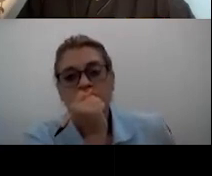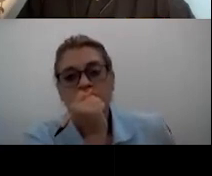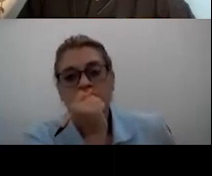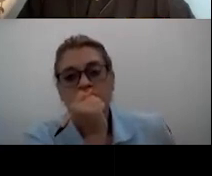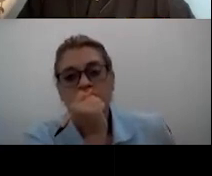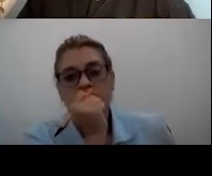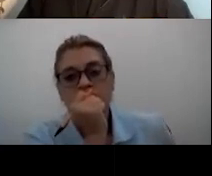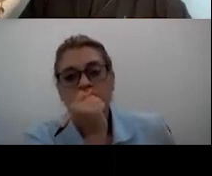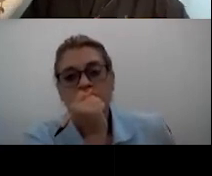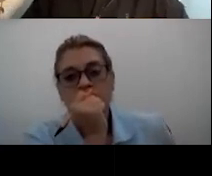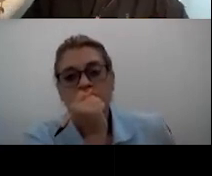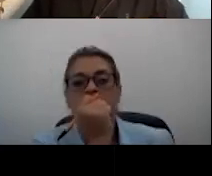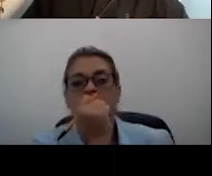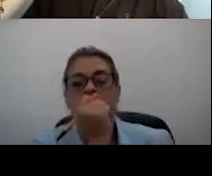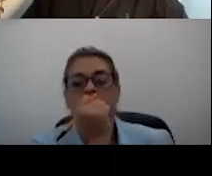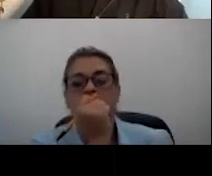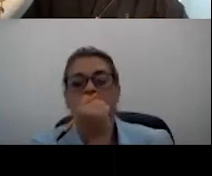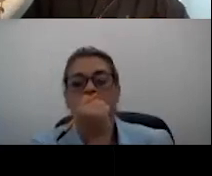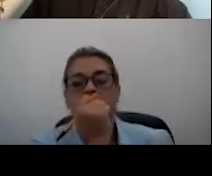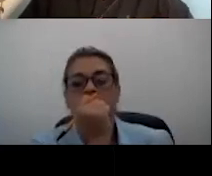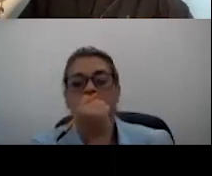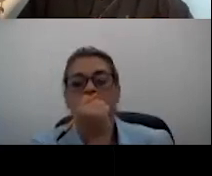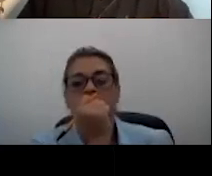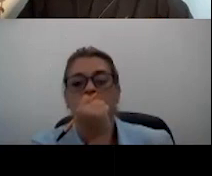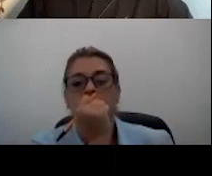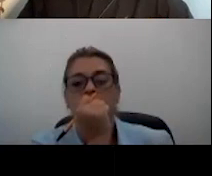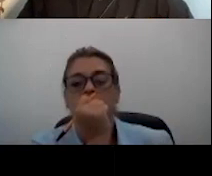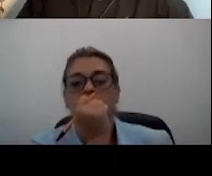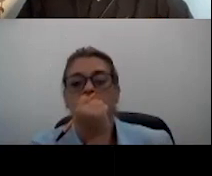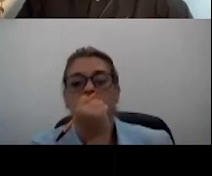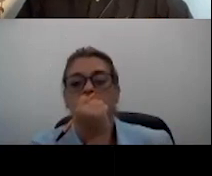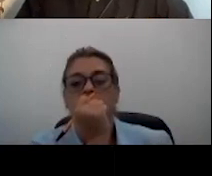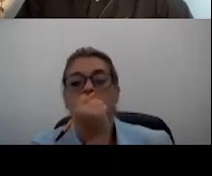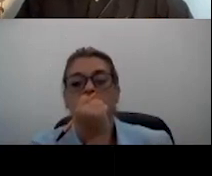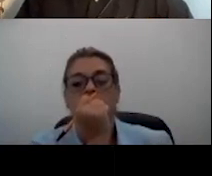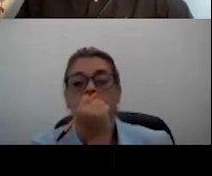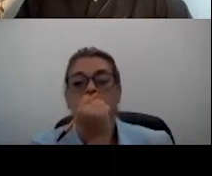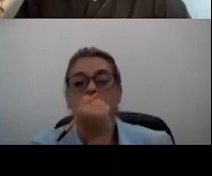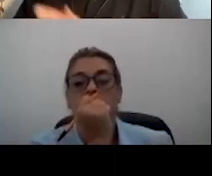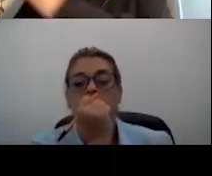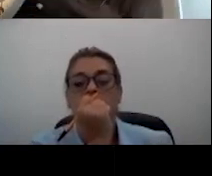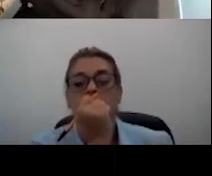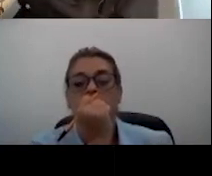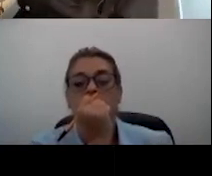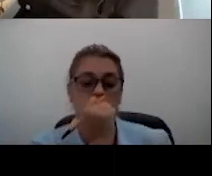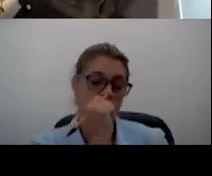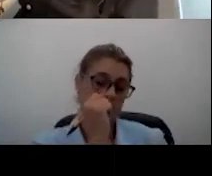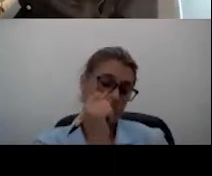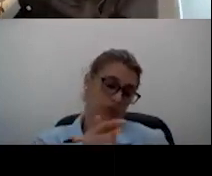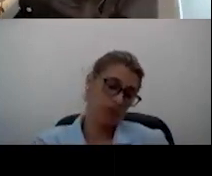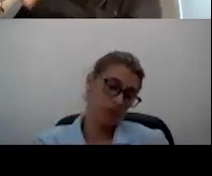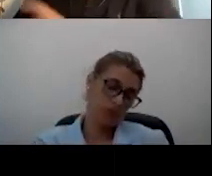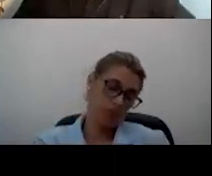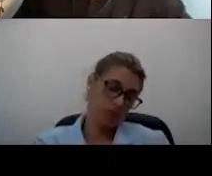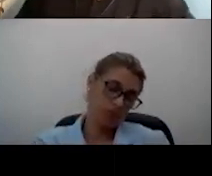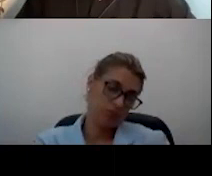Eso hacía años que yo no lo veía, sobre todo de Chile. Esto te dice que nosotros estamos más cerca de que nos den un grado de inversión más